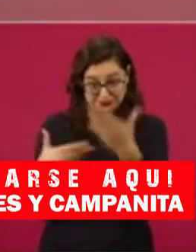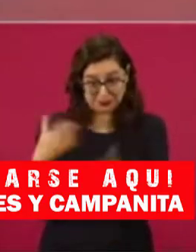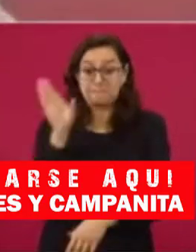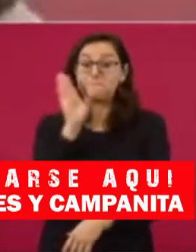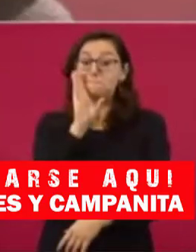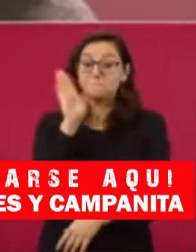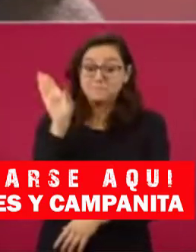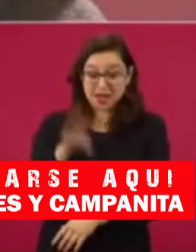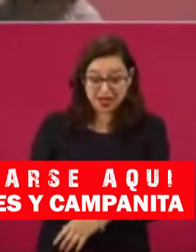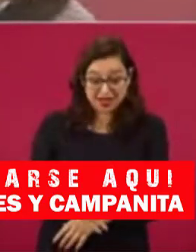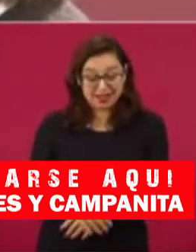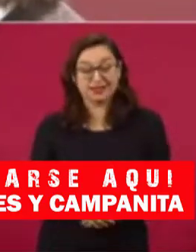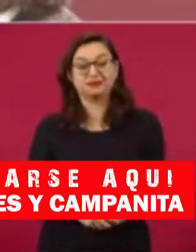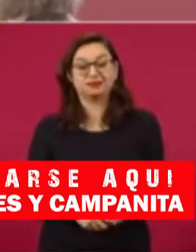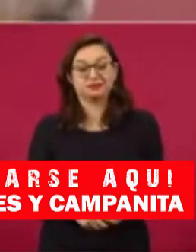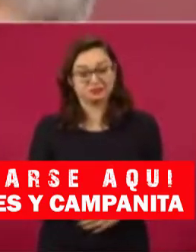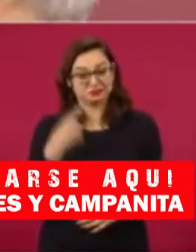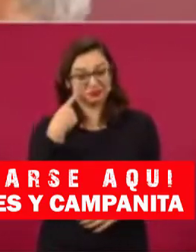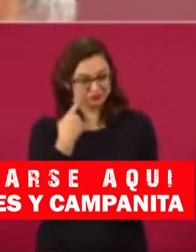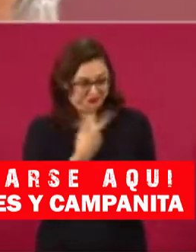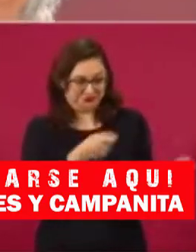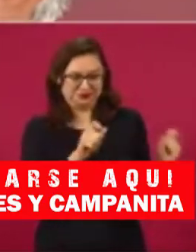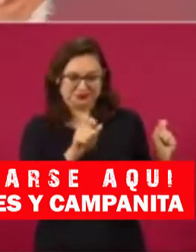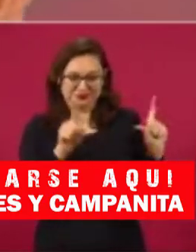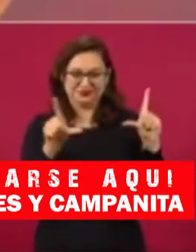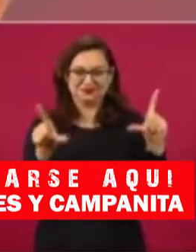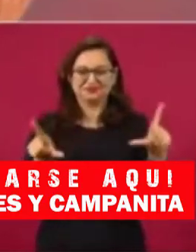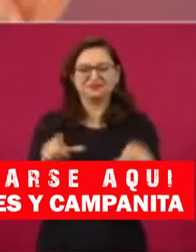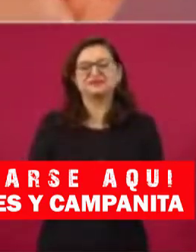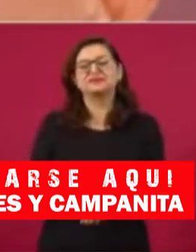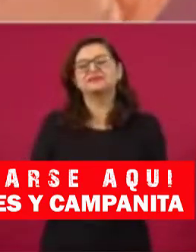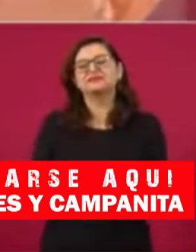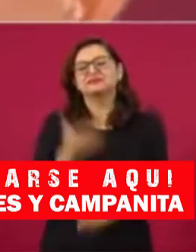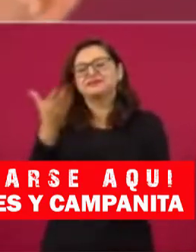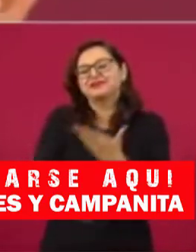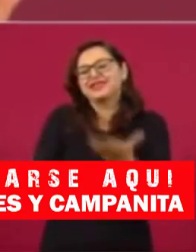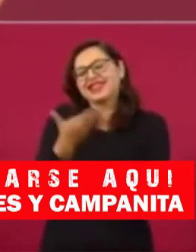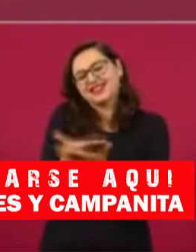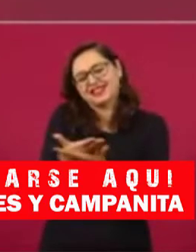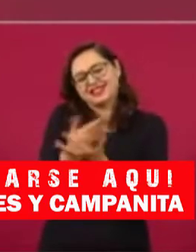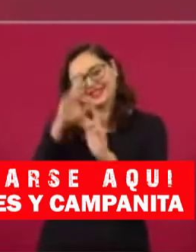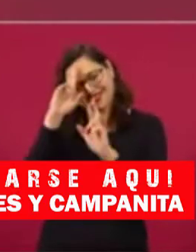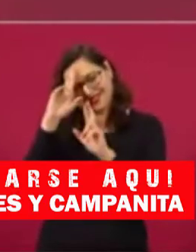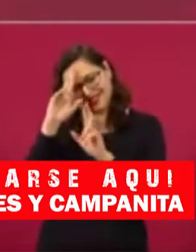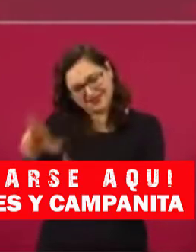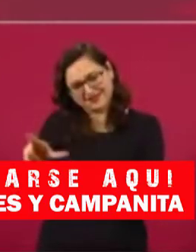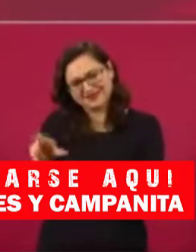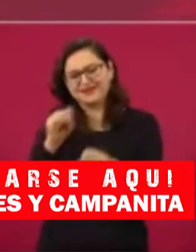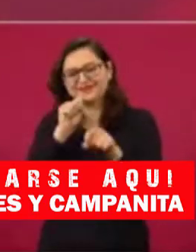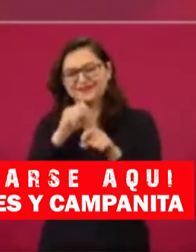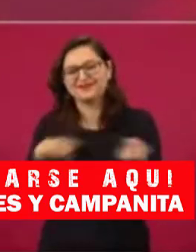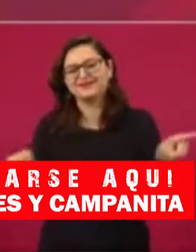¿Sí? Bueno, ¿por qué no ponen a lo del señor? Con todo respeto, es nada más para